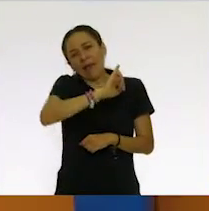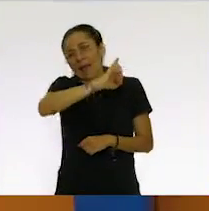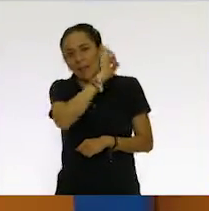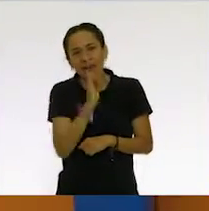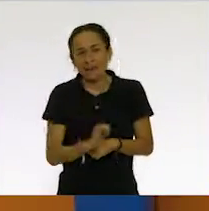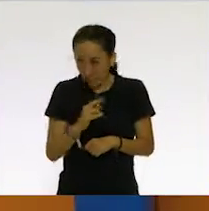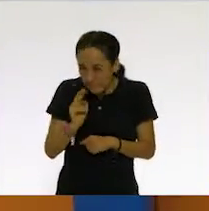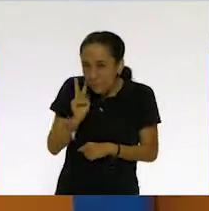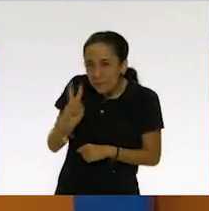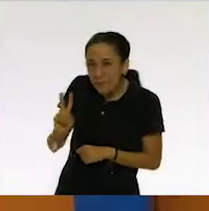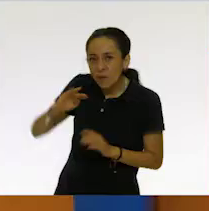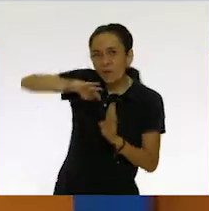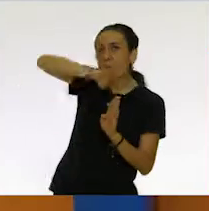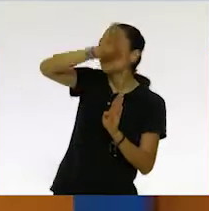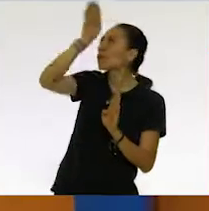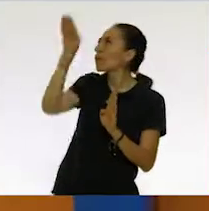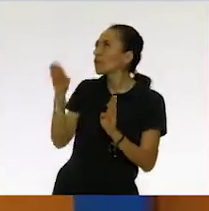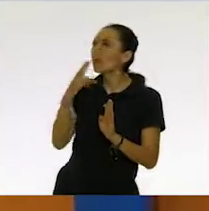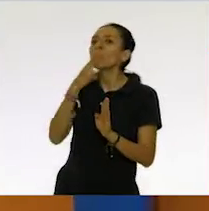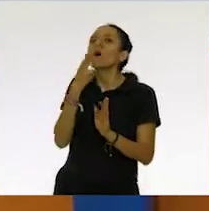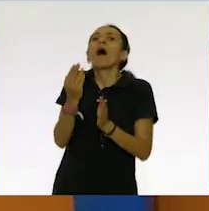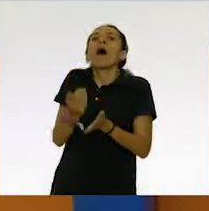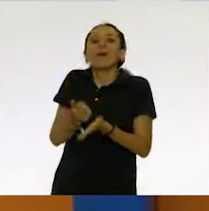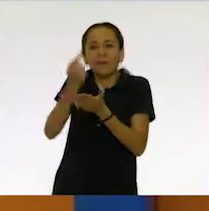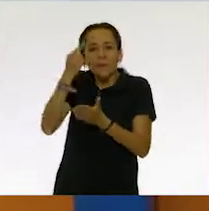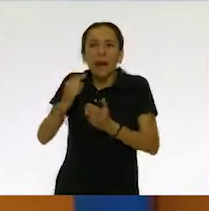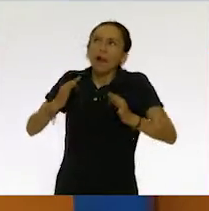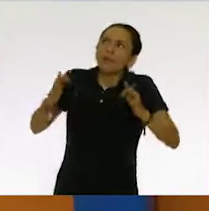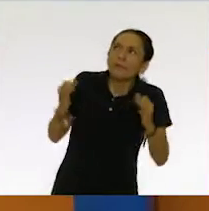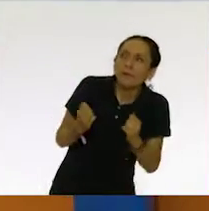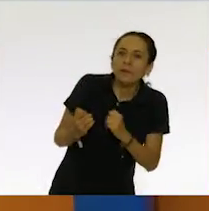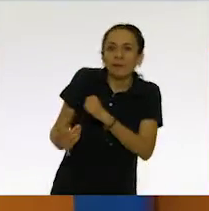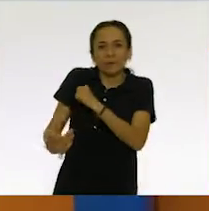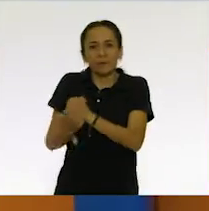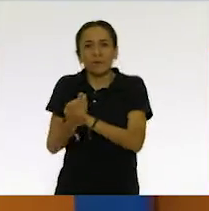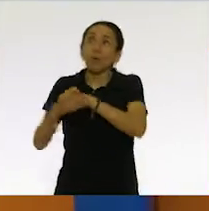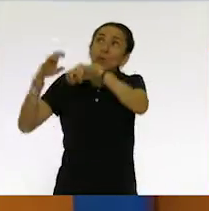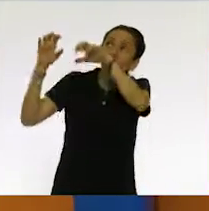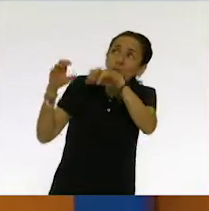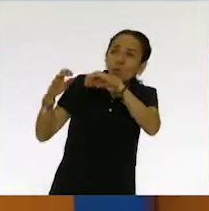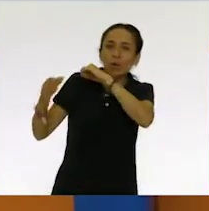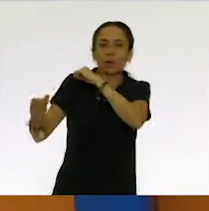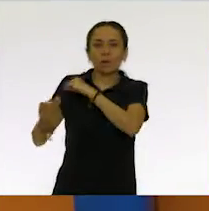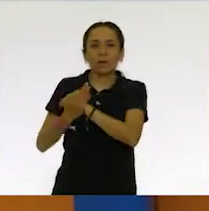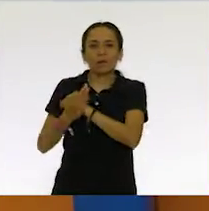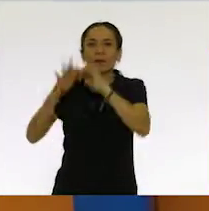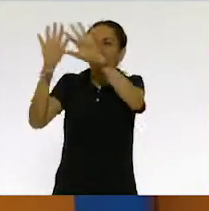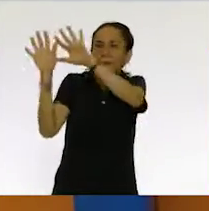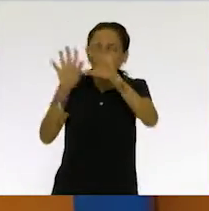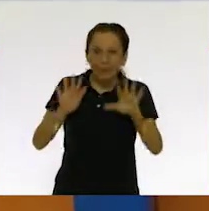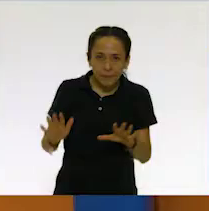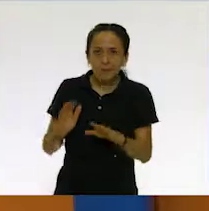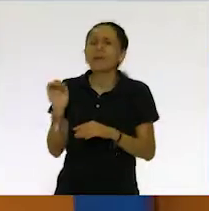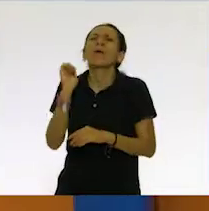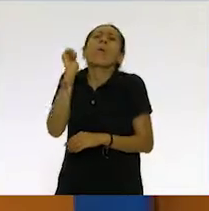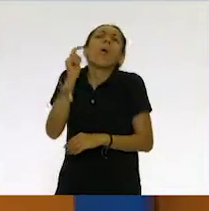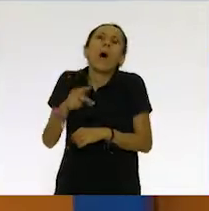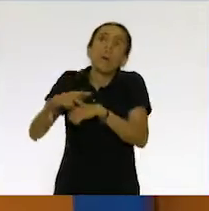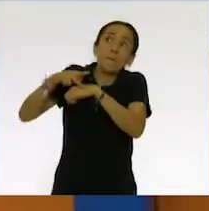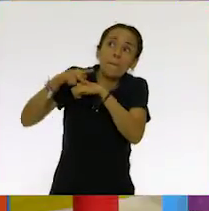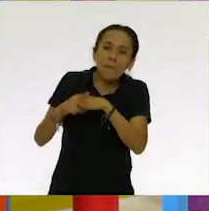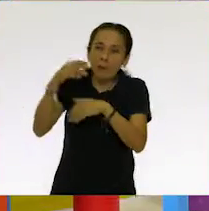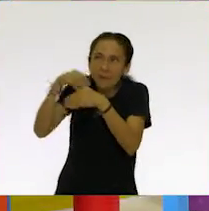del frío, como dijiste tú, de la lluvia, de la nieve, a diversos animales? En este caso, quien vivía dentro de esa cueva